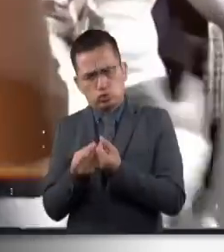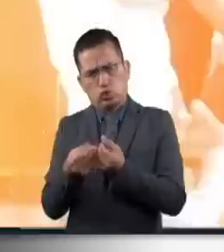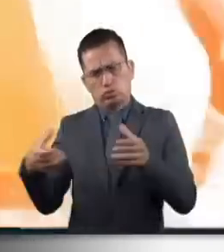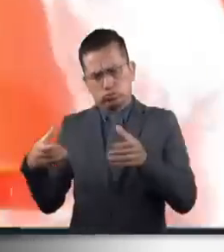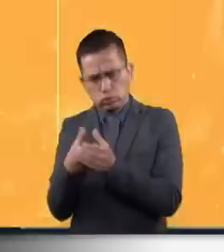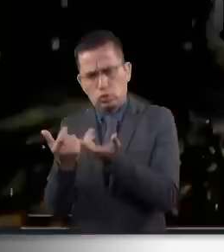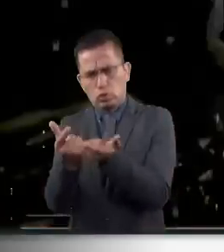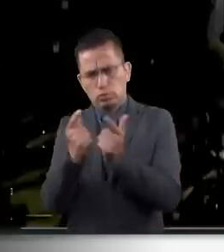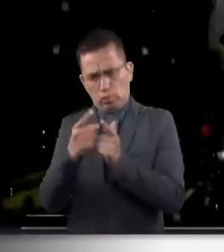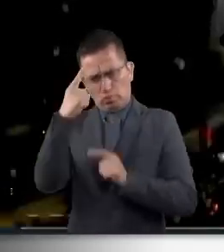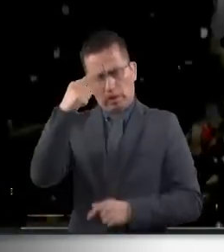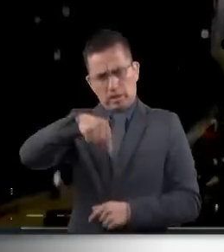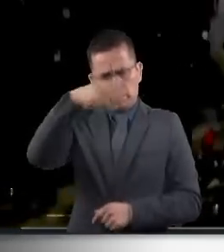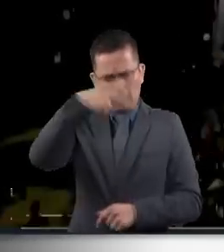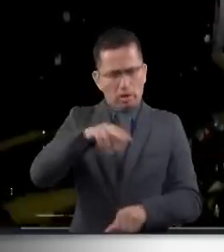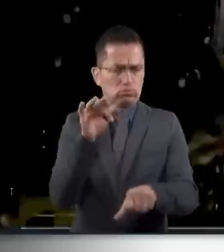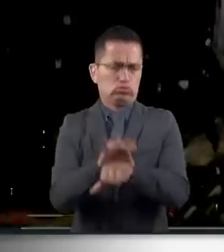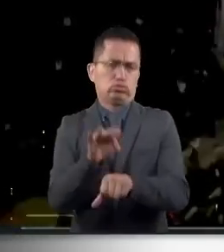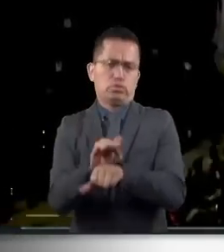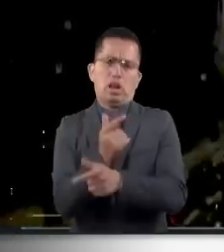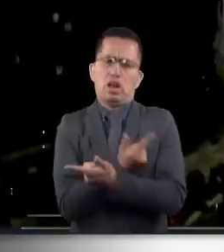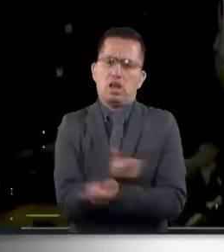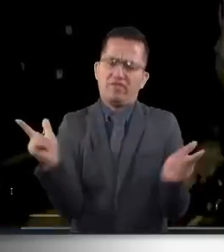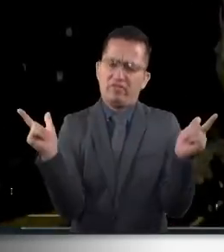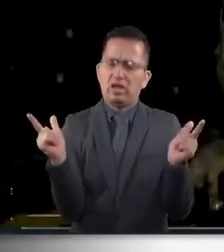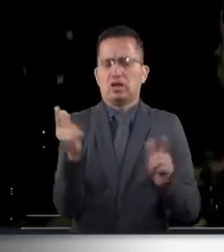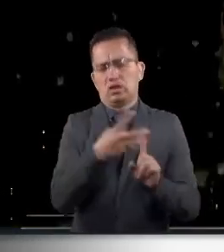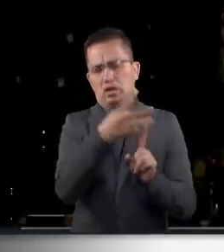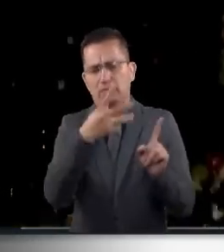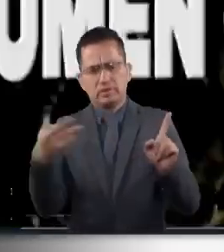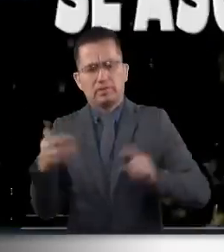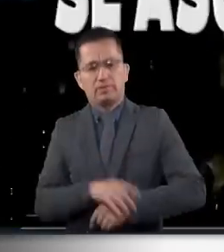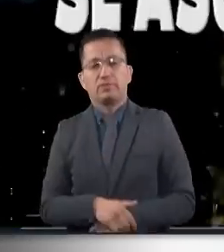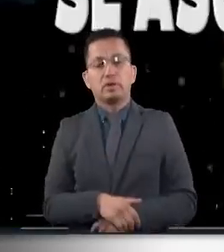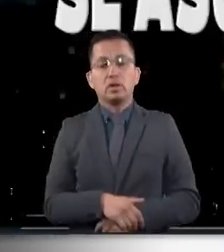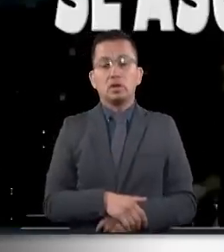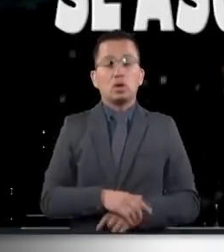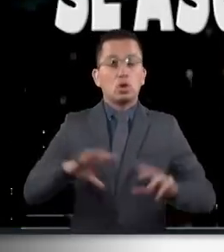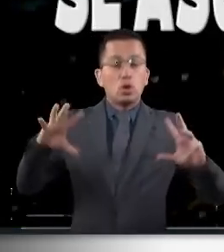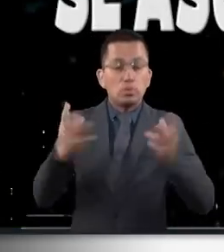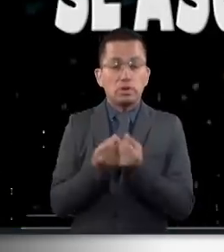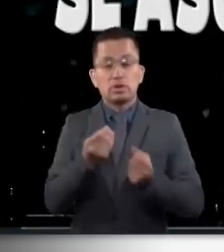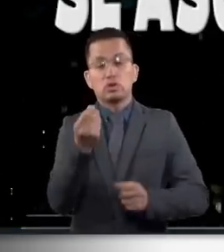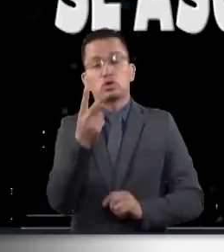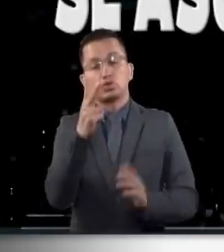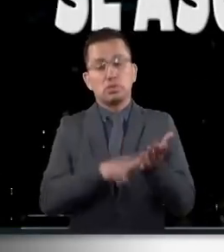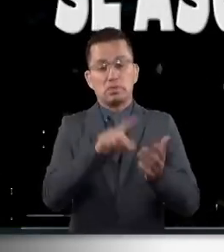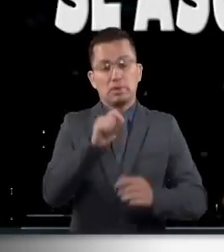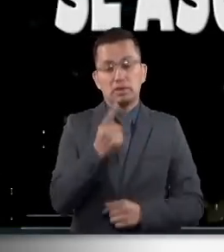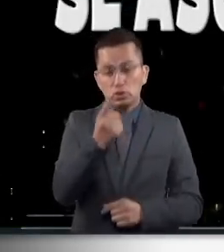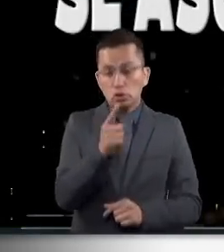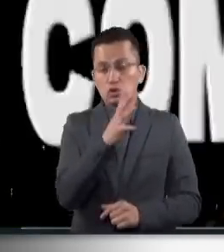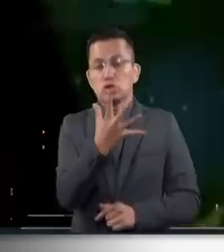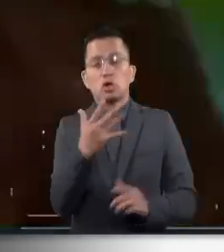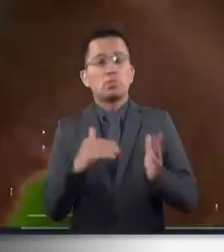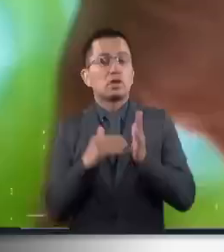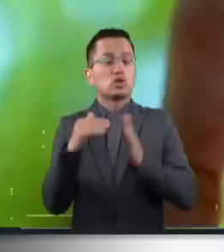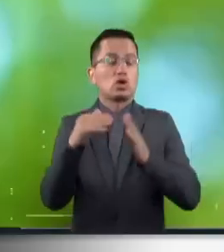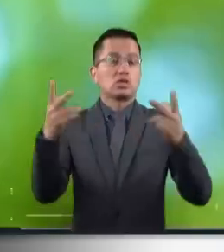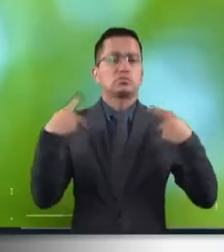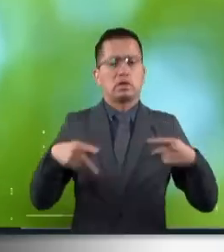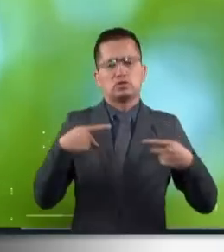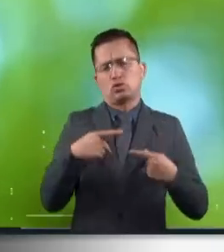de México. Según el INEGI, hasta 2021, 5 millones de personas mayores de 15 años en México